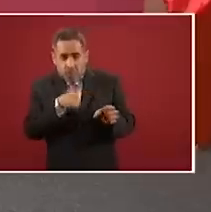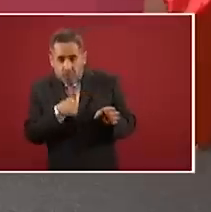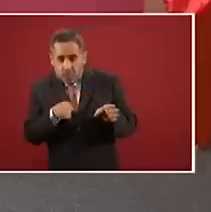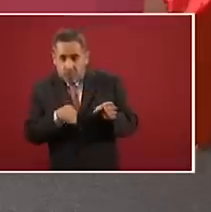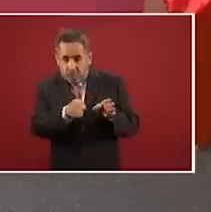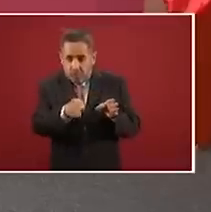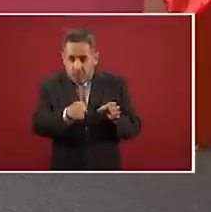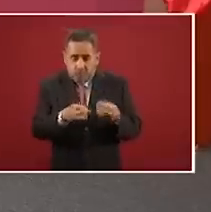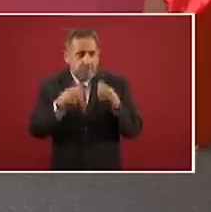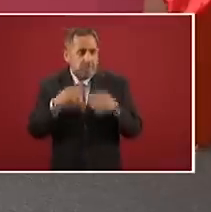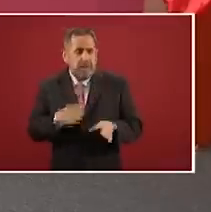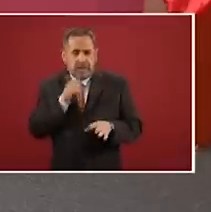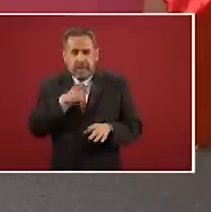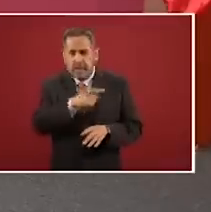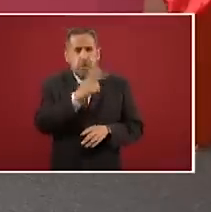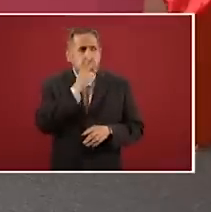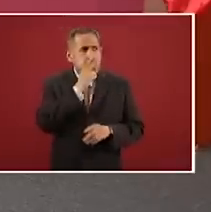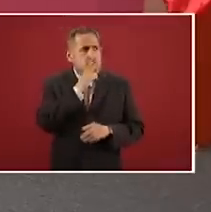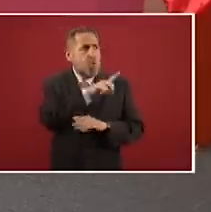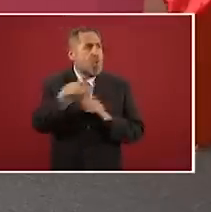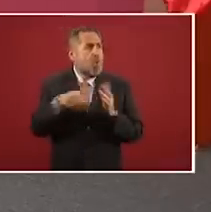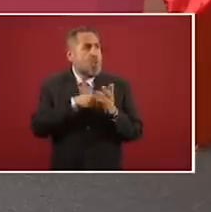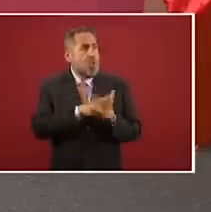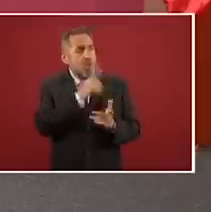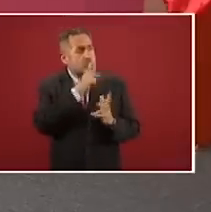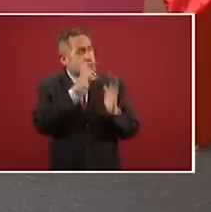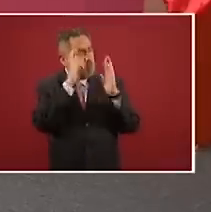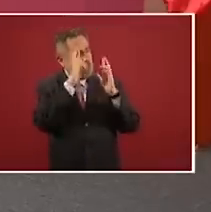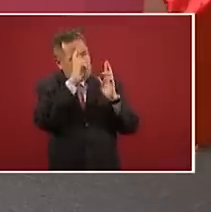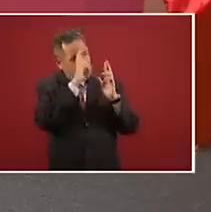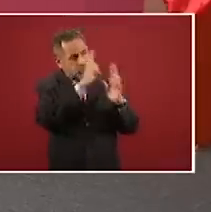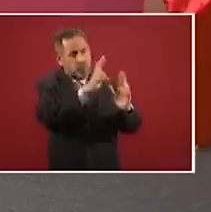no afectar estos sitios sagrados,